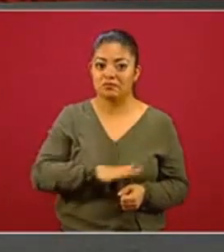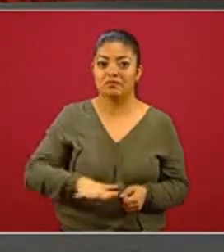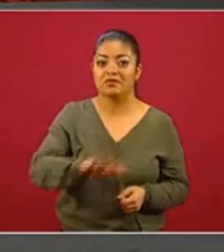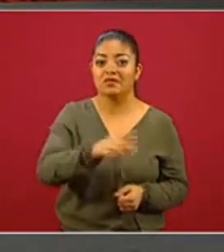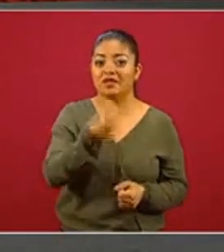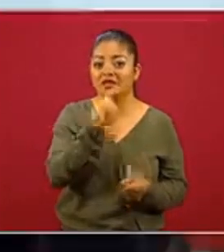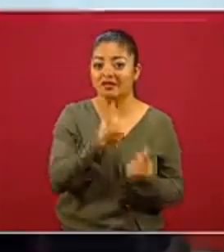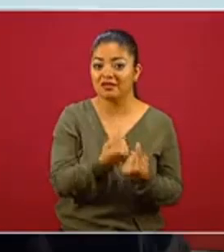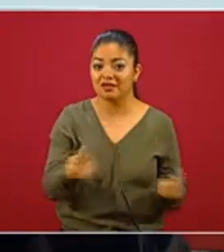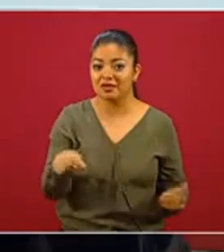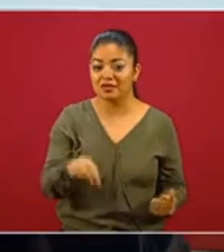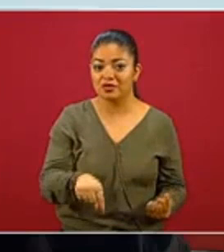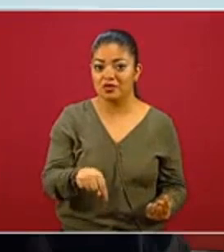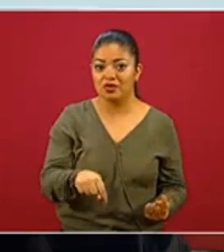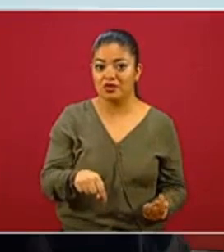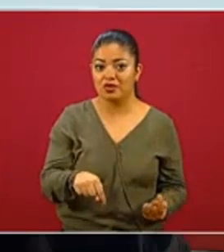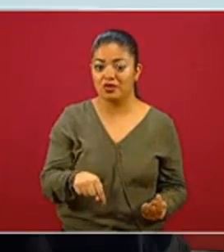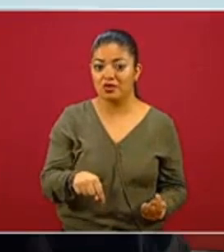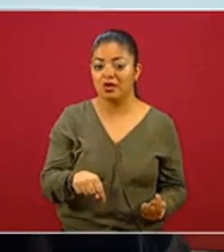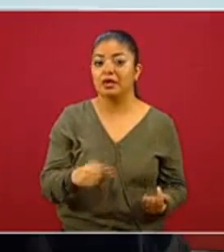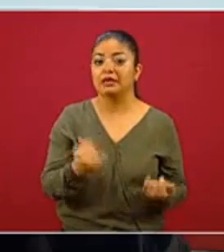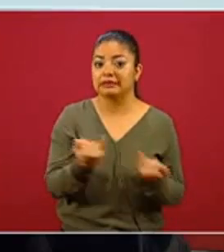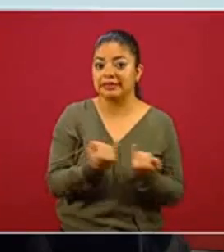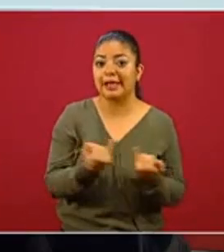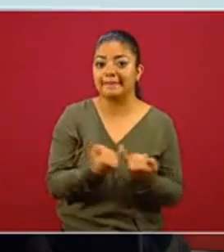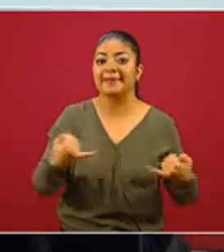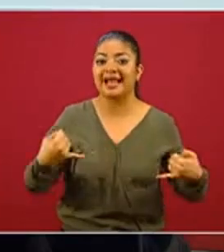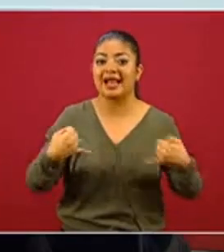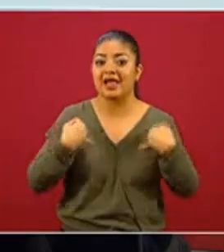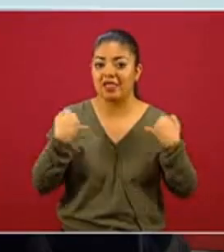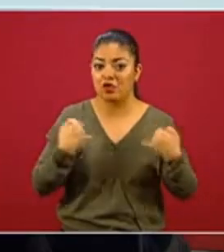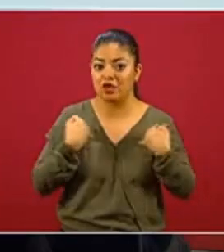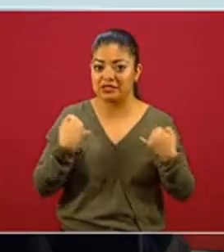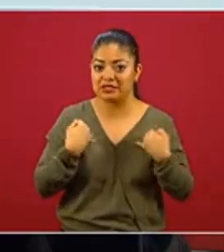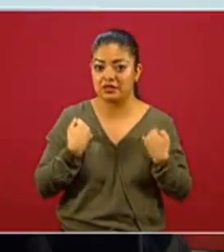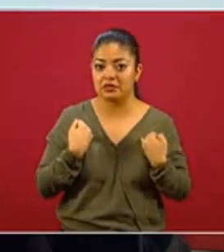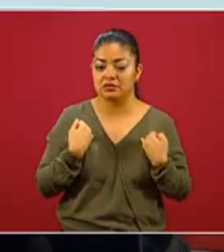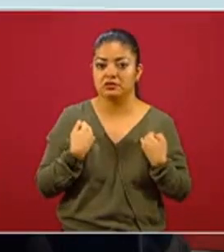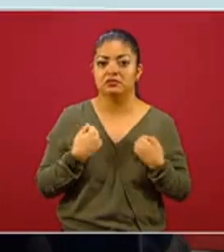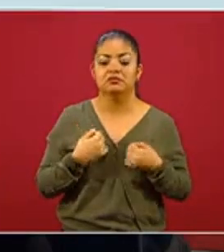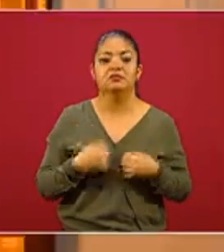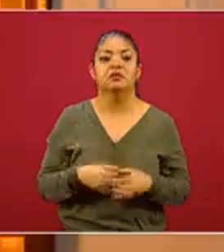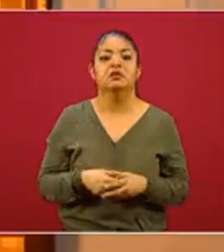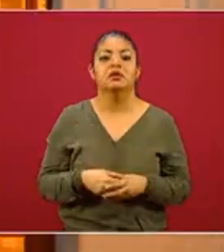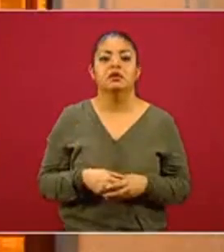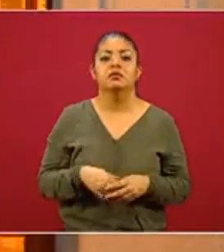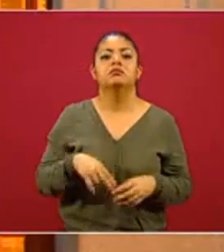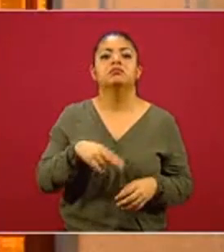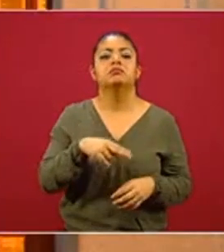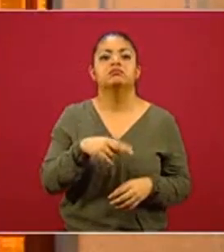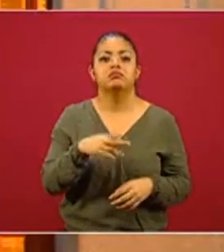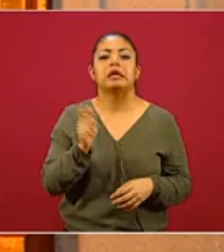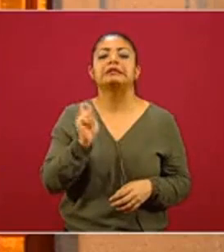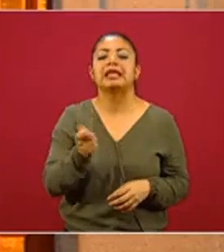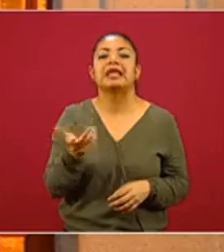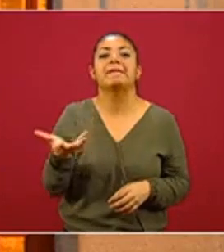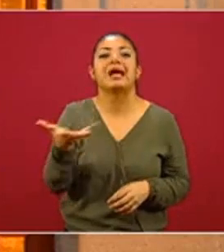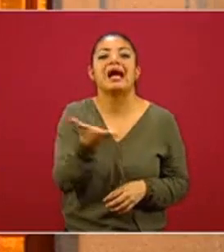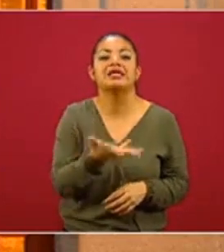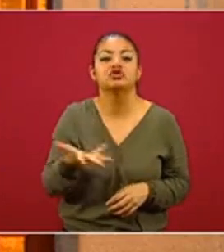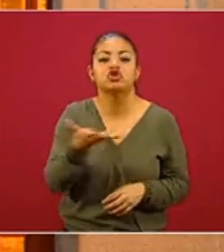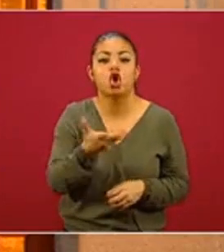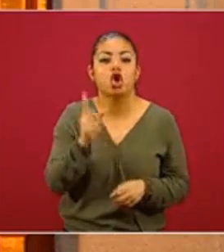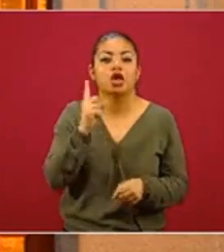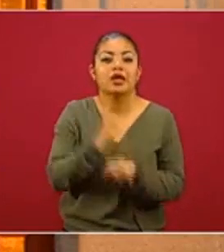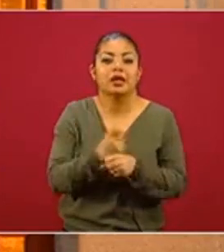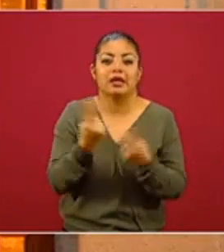infantil y adolescentes. Entonces, una acción, estas acciones se llaman acciones esenciales.